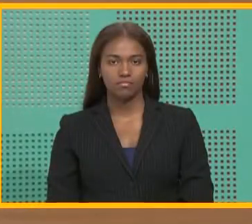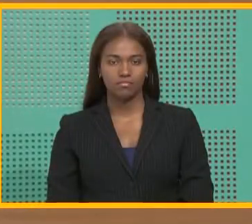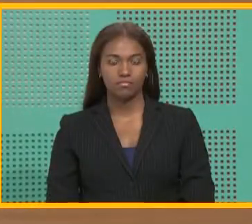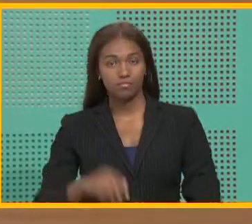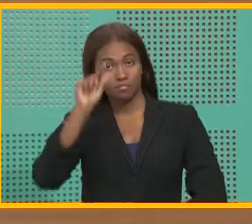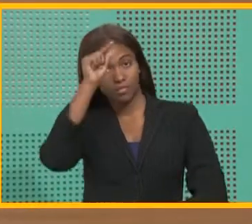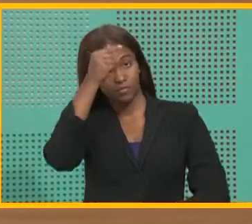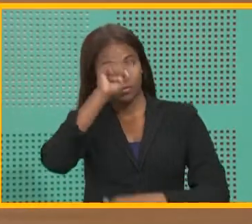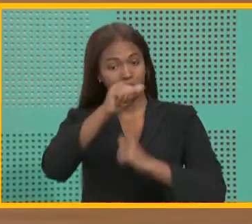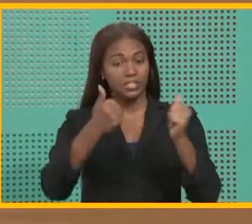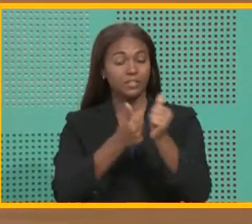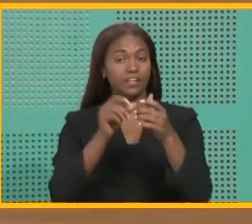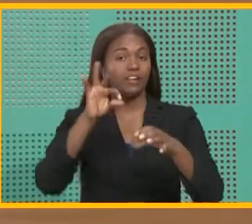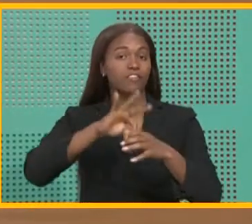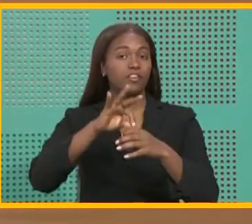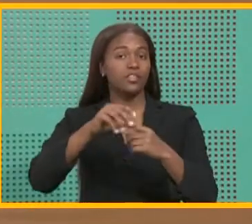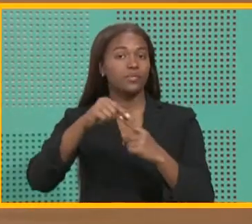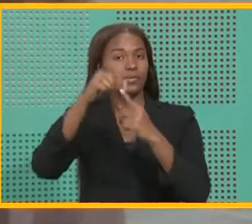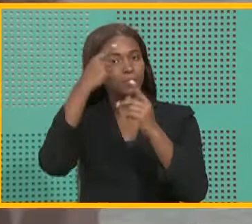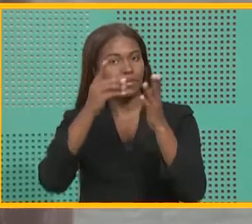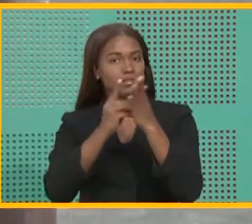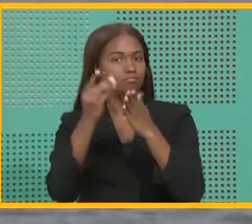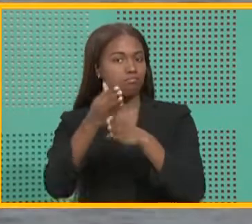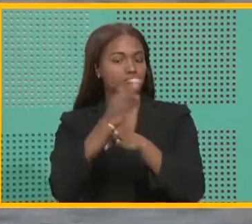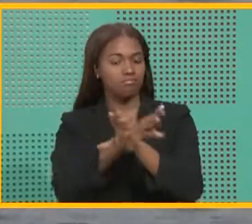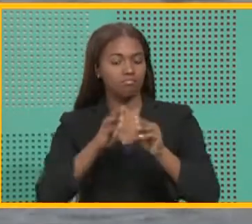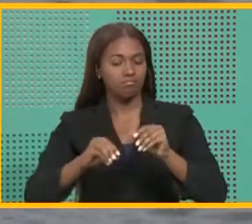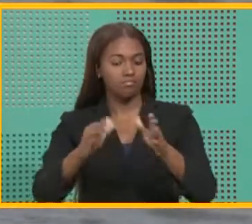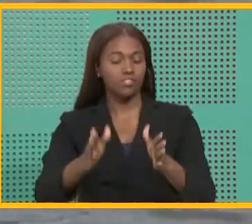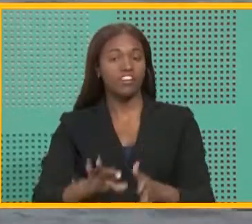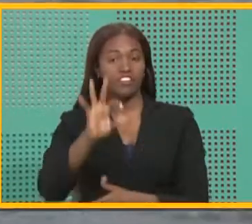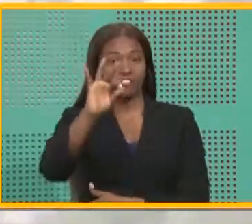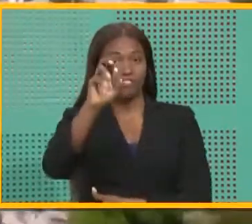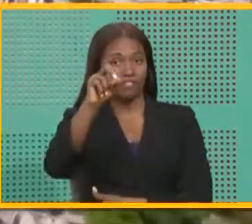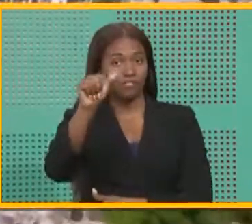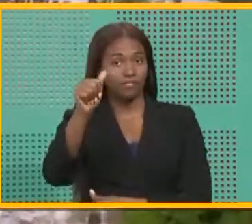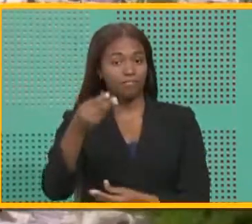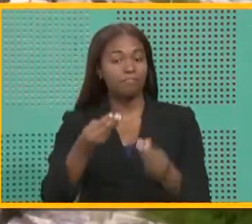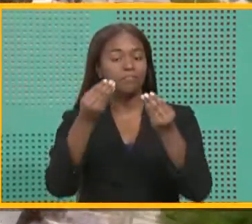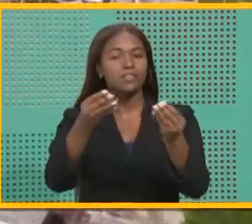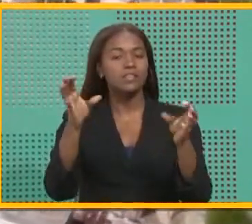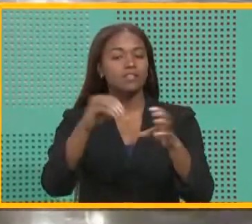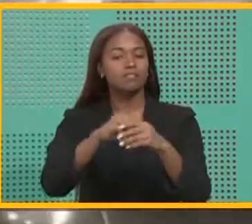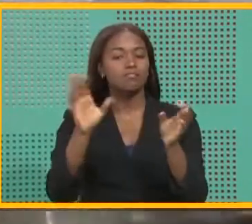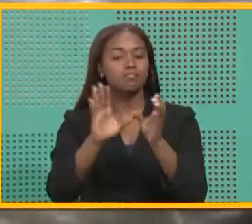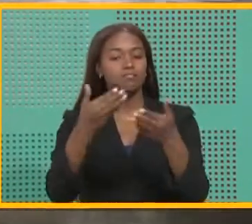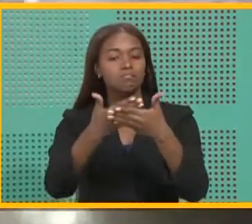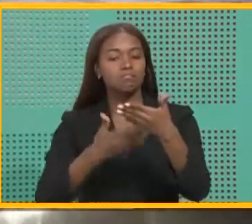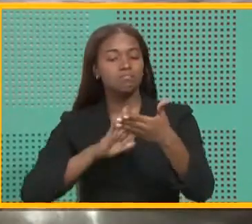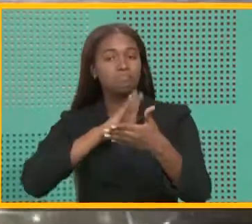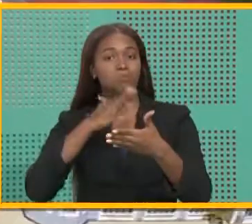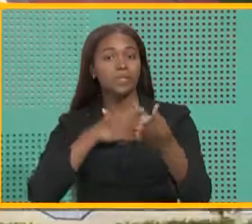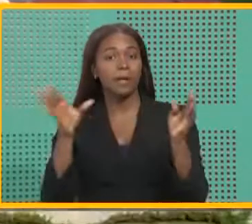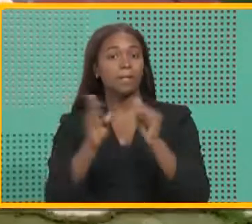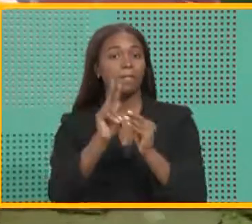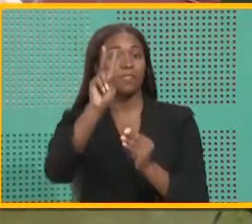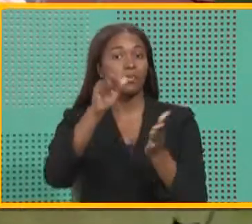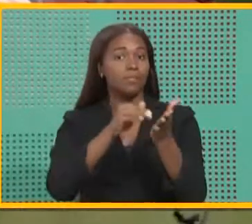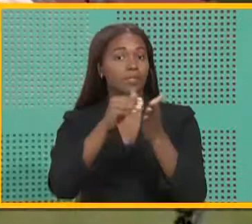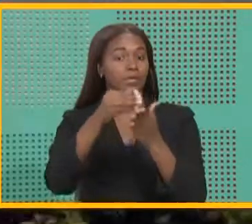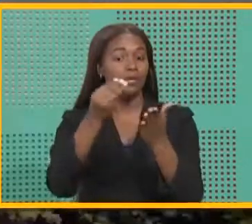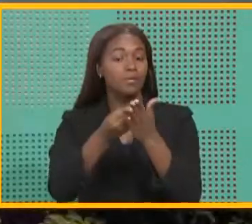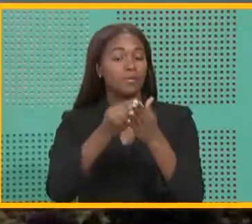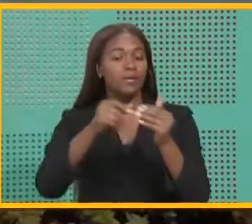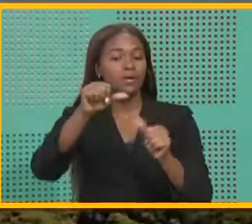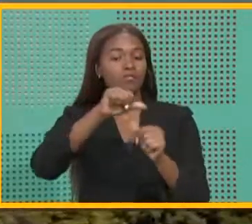El gobierno, a través del Fondo Especial para el Desarrollo Agropecuario, FEDA, hizo entrega de un cheque a título de donación de más de 2 millones de pesos a